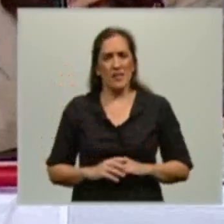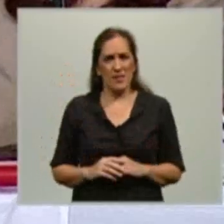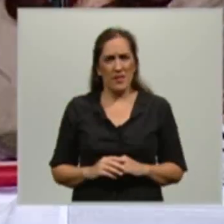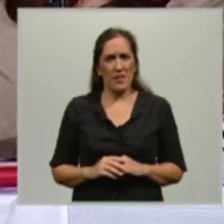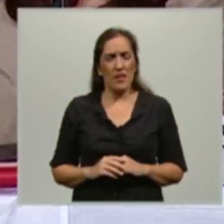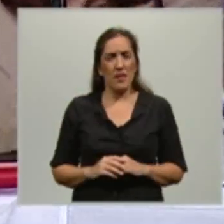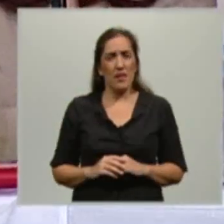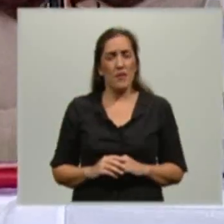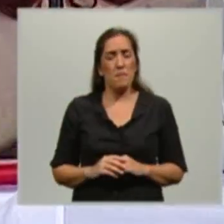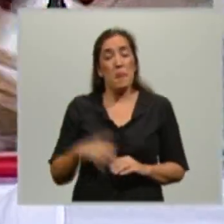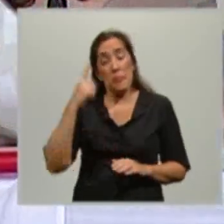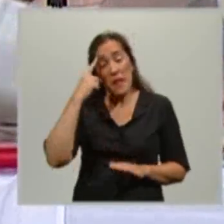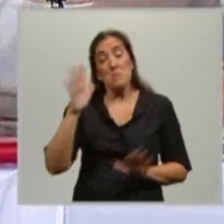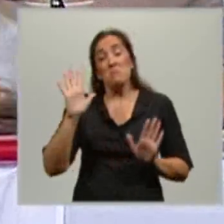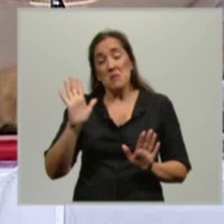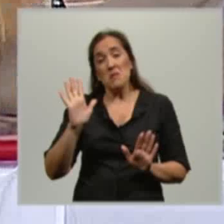también